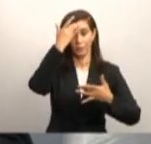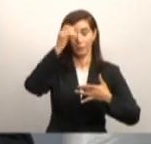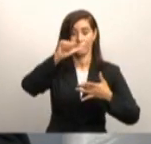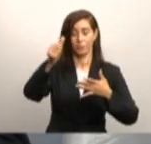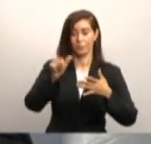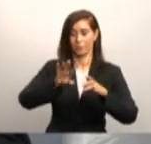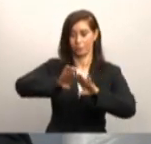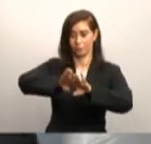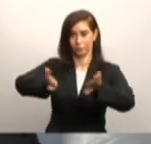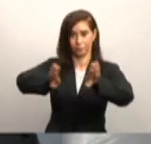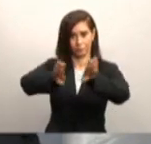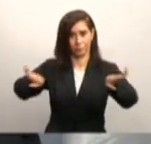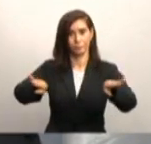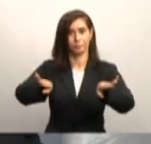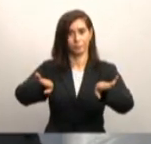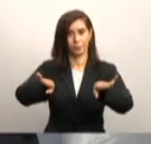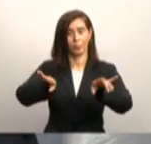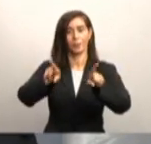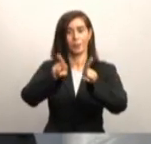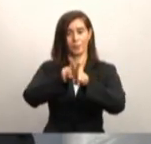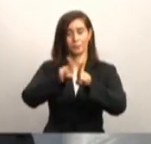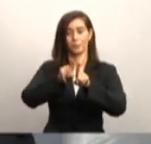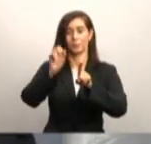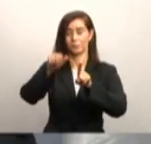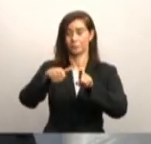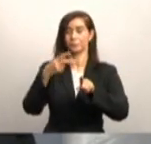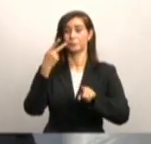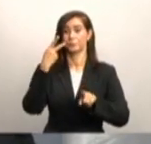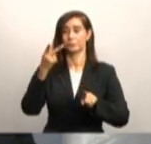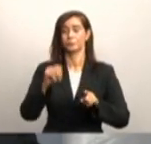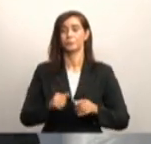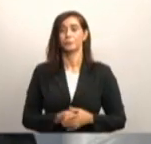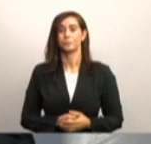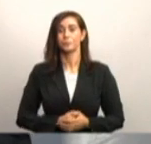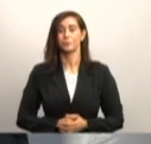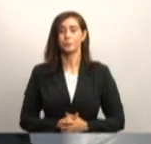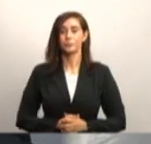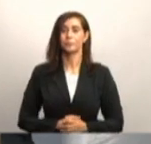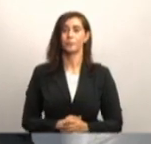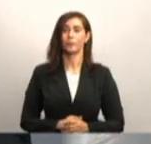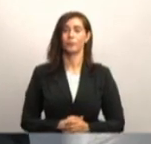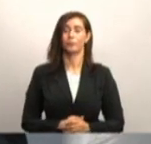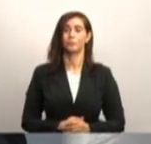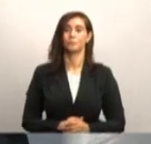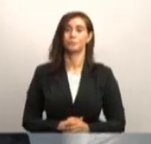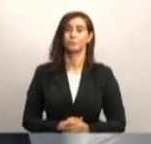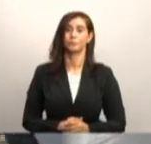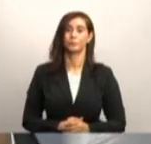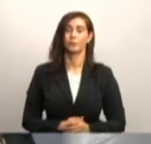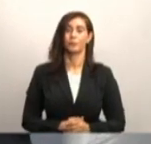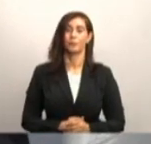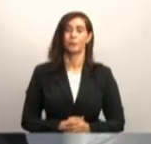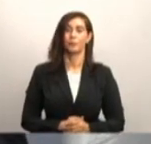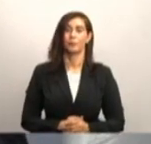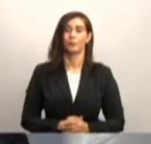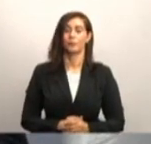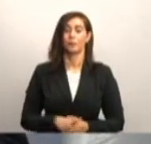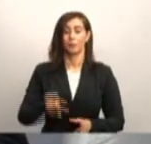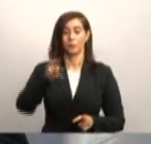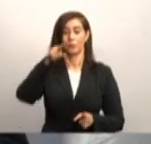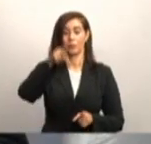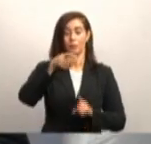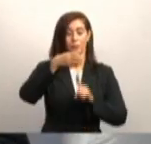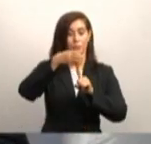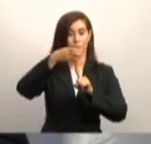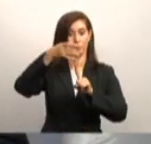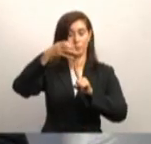área. Y eso también lo podemos establecer. De manera que, evidentemente, que esto puede afectar